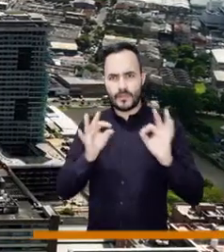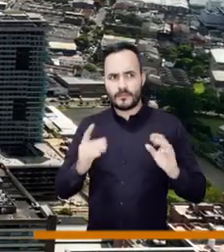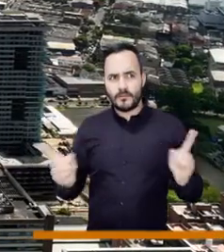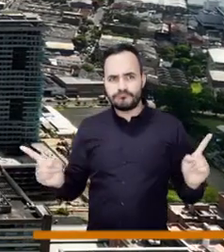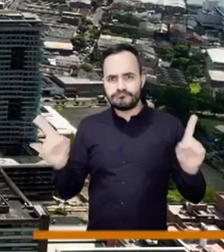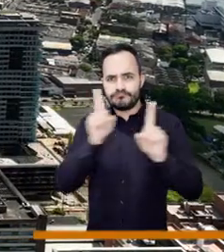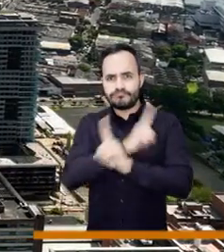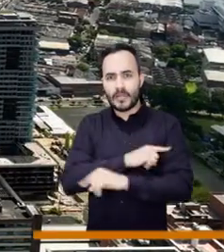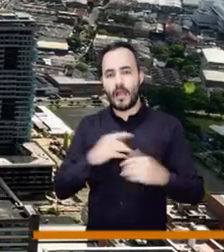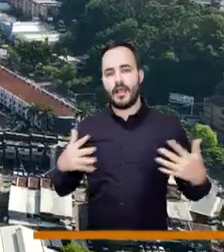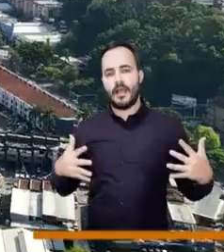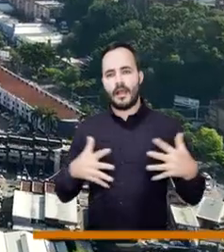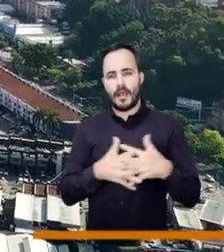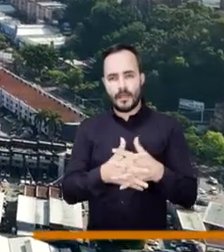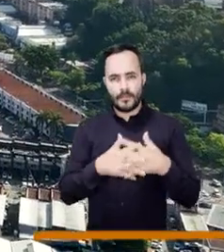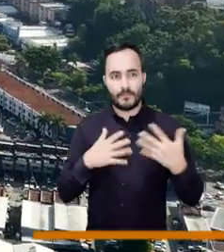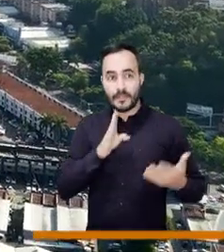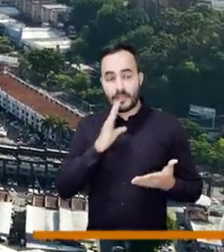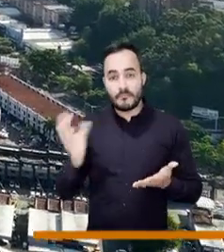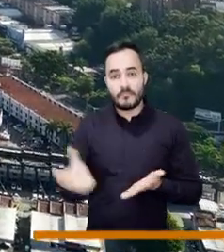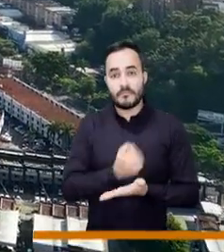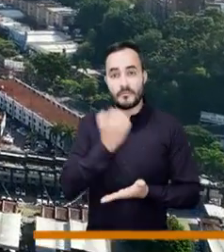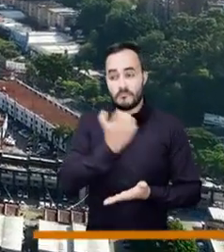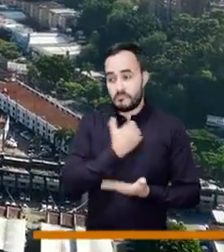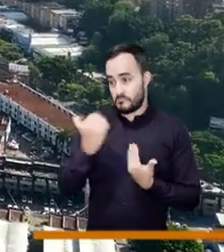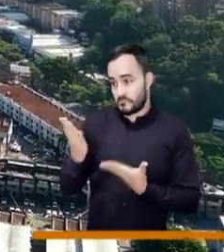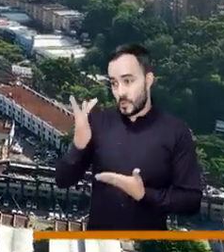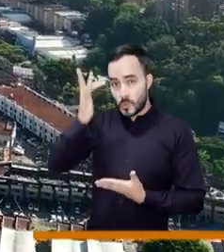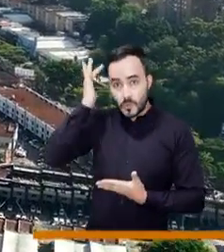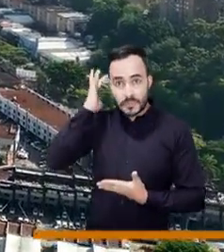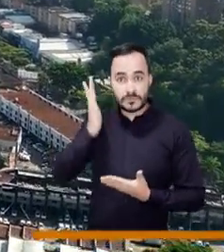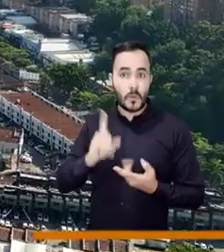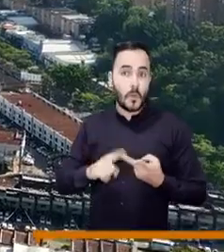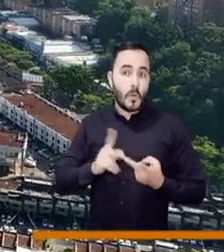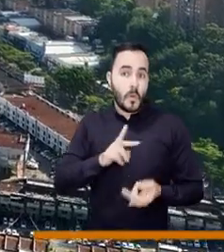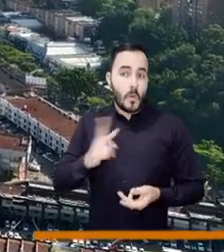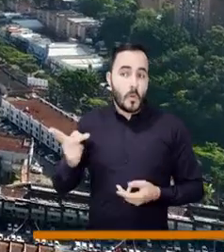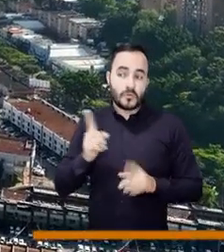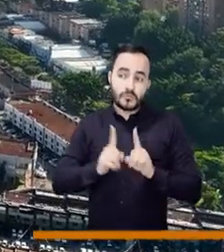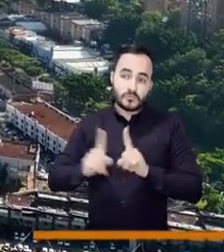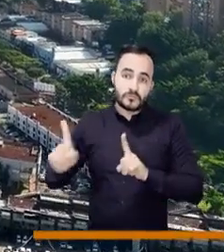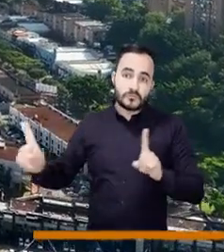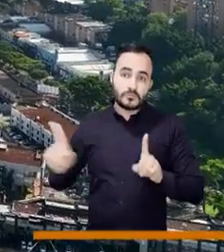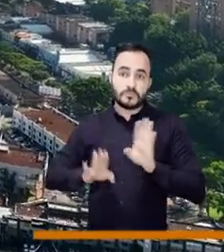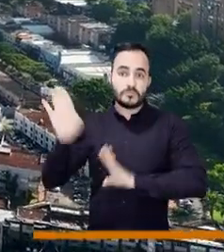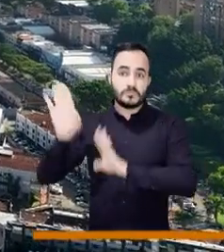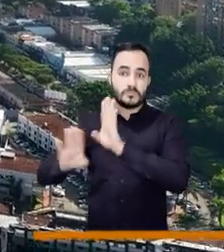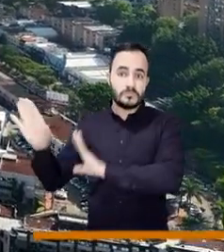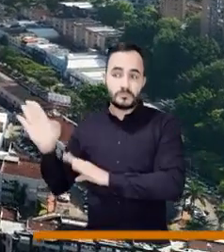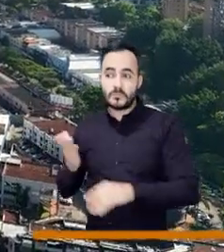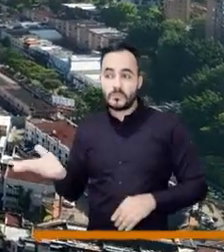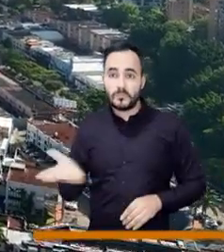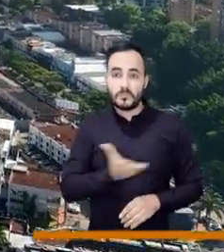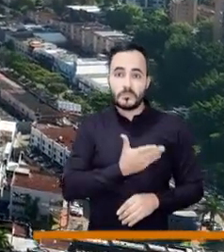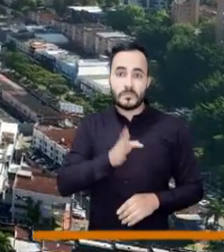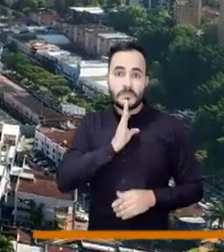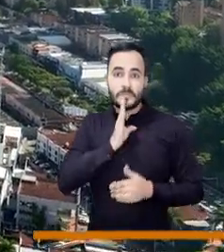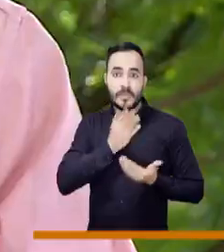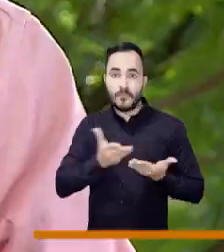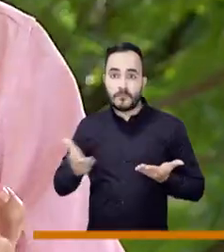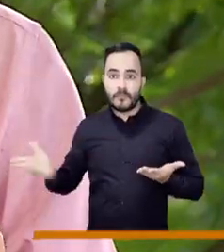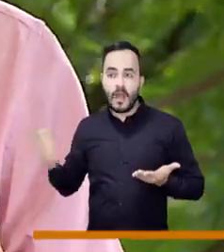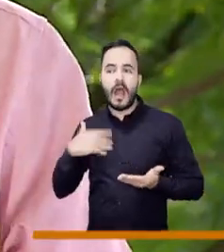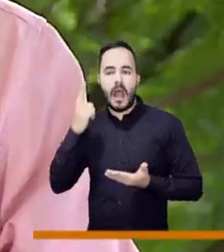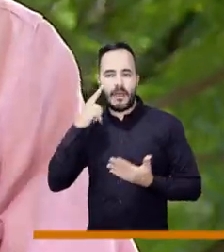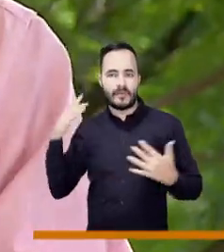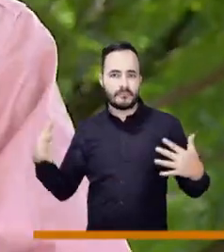Palme cuando ya tengamos alcalde, el doctor Luis Bernardo o cualquiera de los otros candidatos, que se tenga en cuenta los equipos de Empalme.